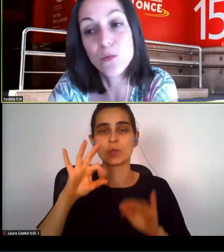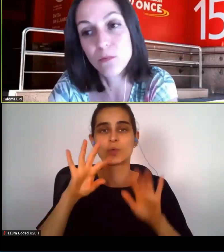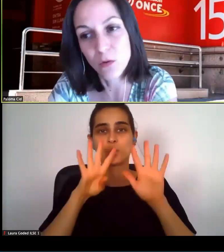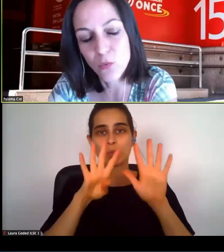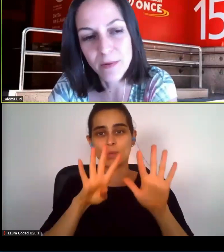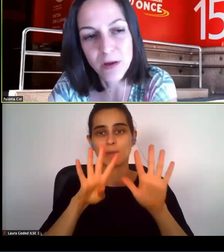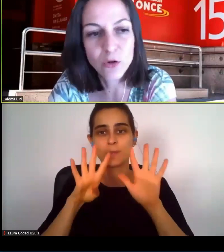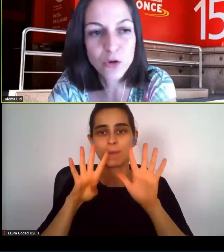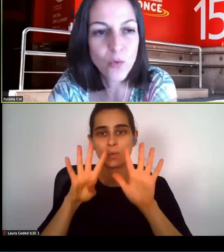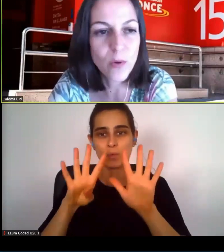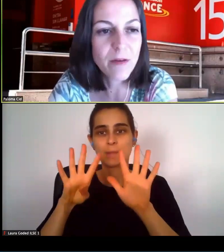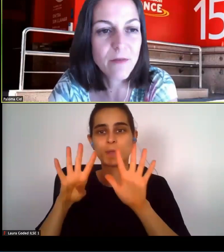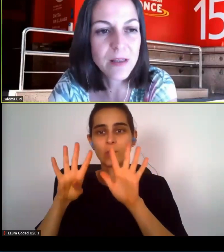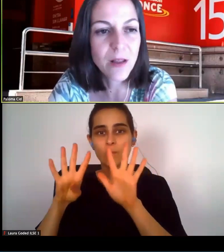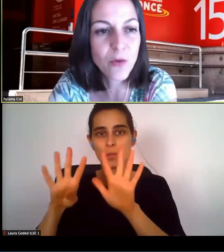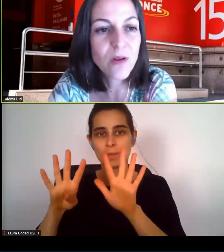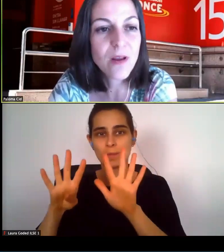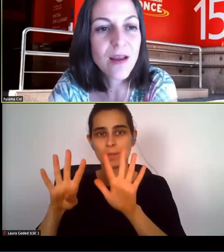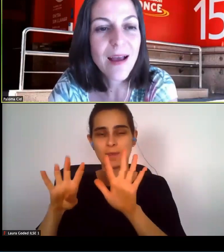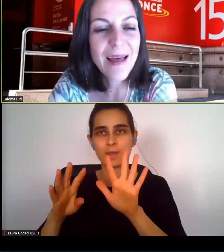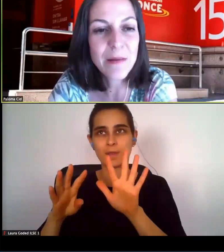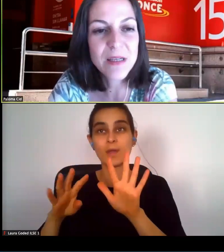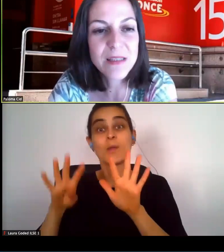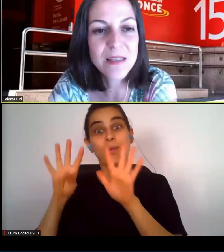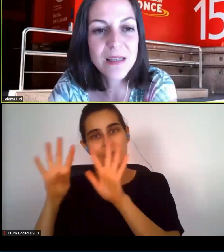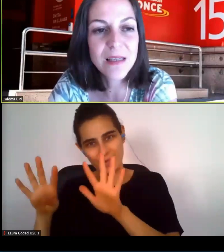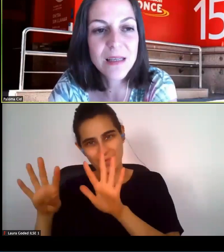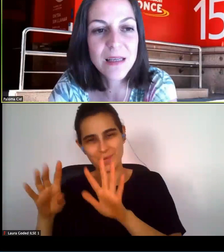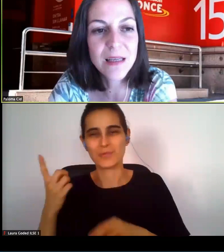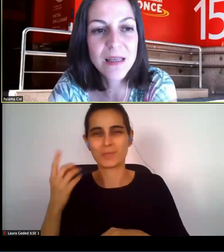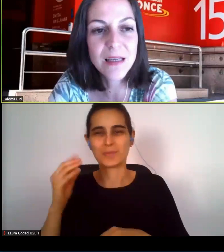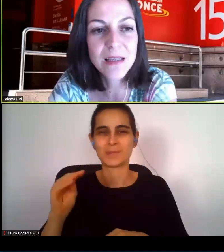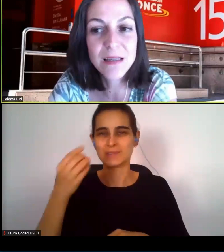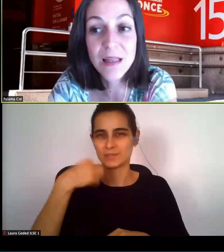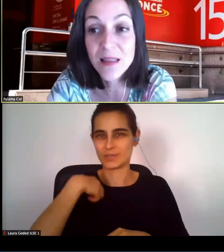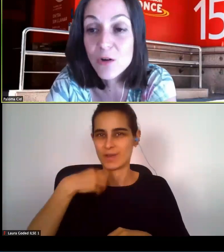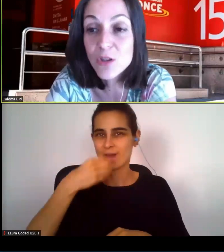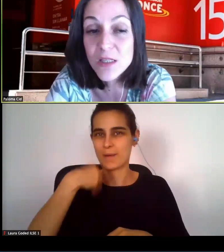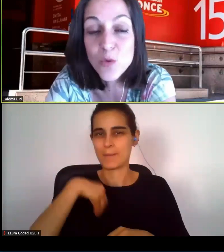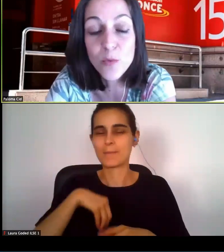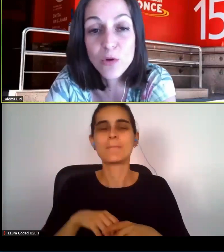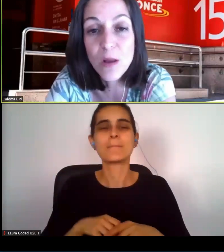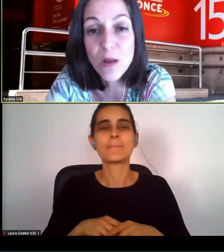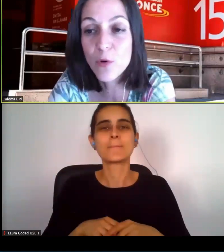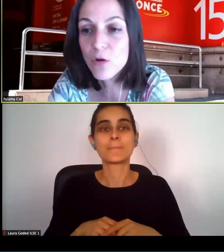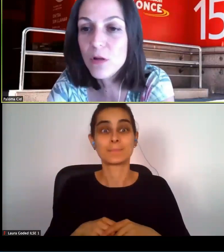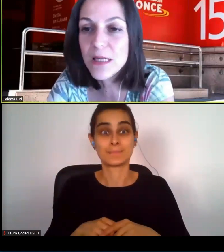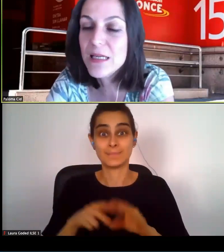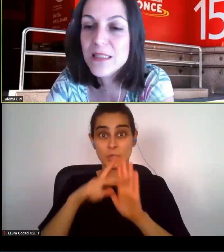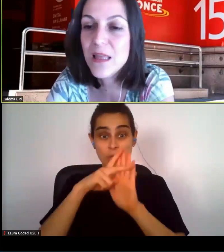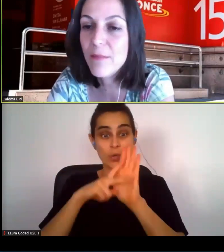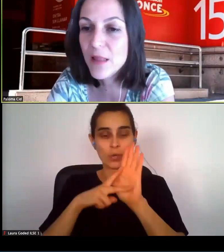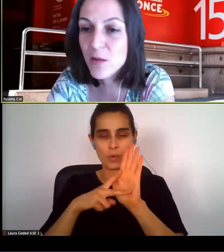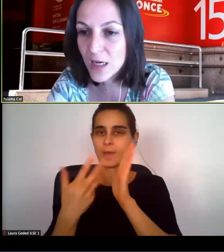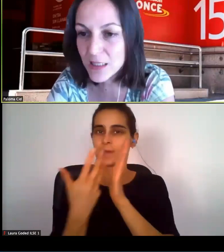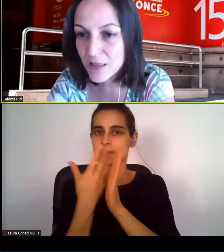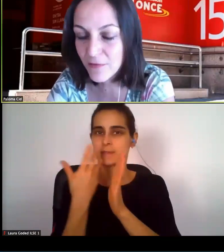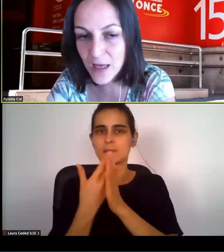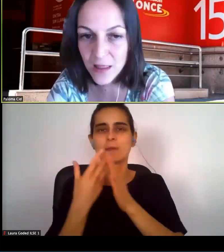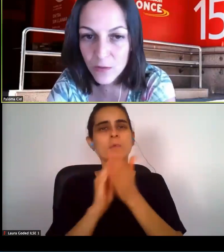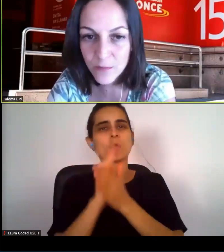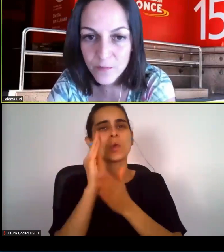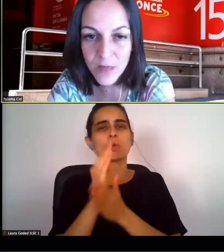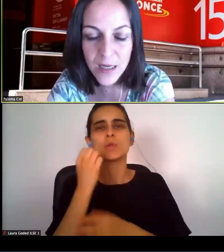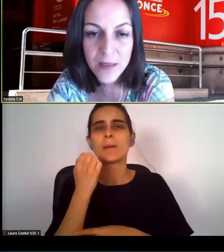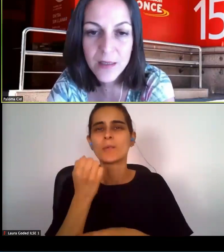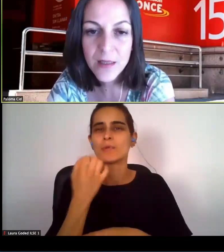de... otro 9 me falta. Además de decirnos que es un producto de apoyo, establece una